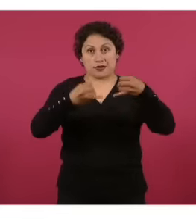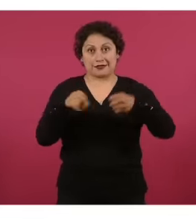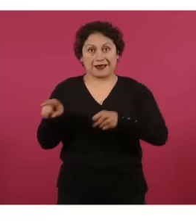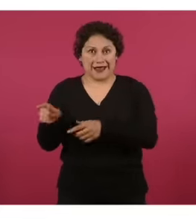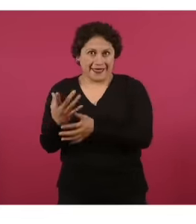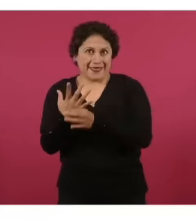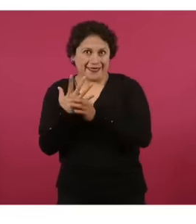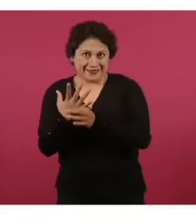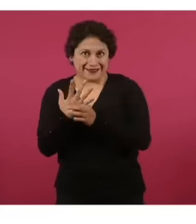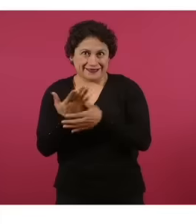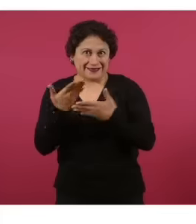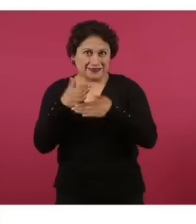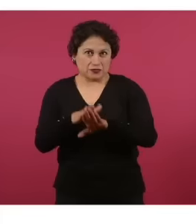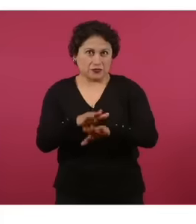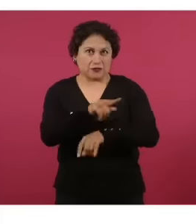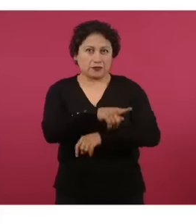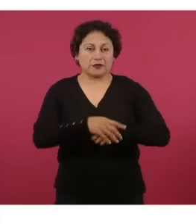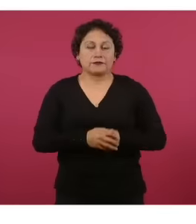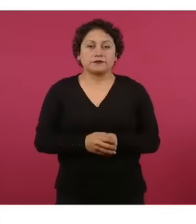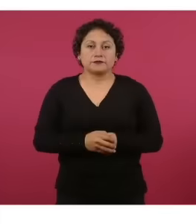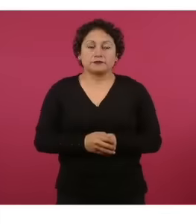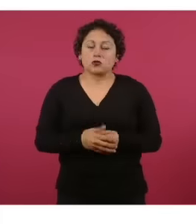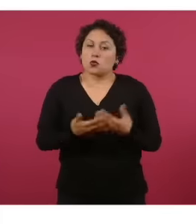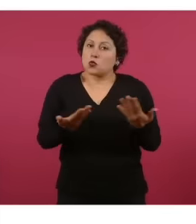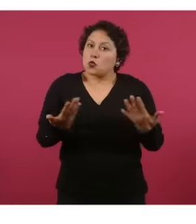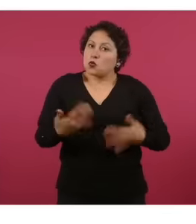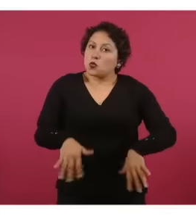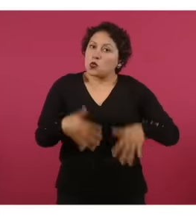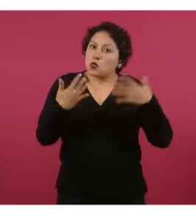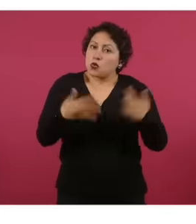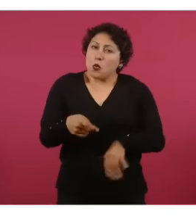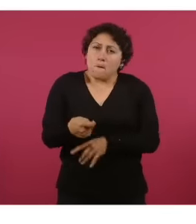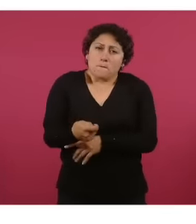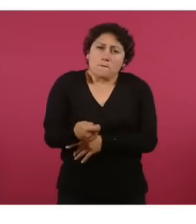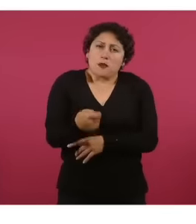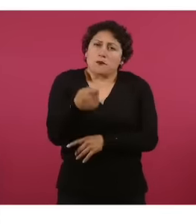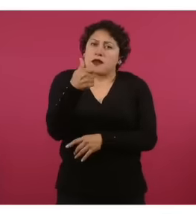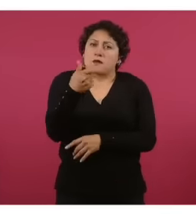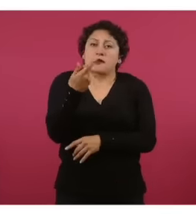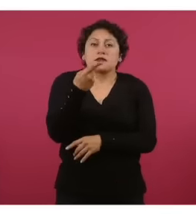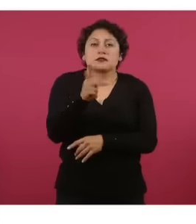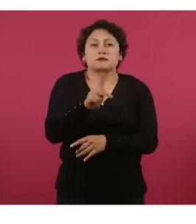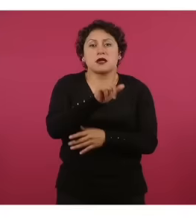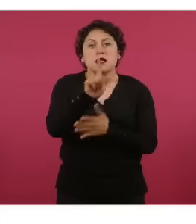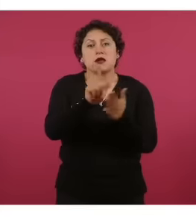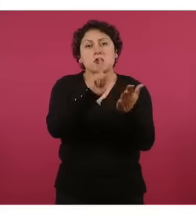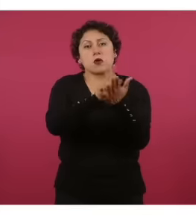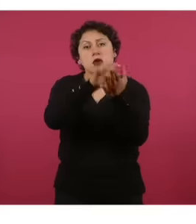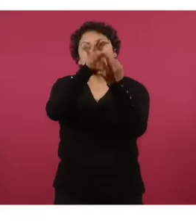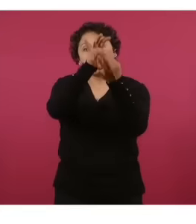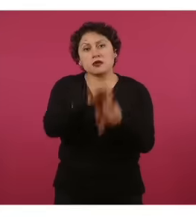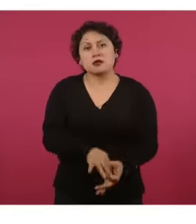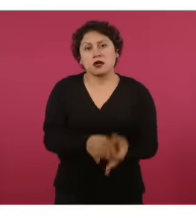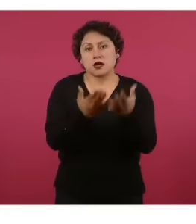del juez, es un hecho inédito y sin fundamento jurídico.